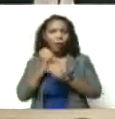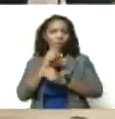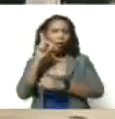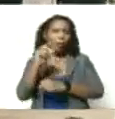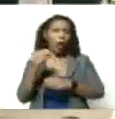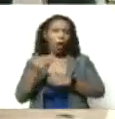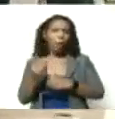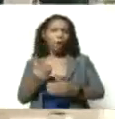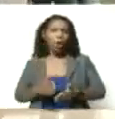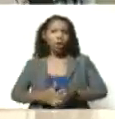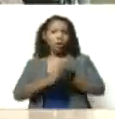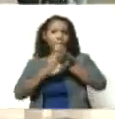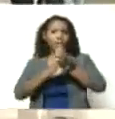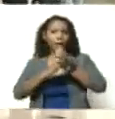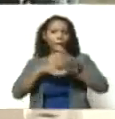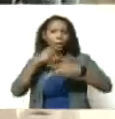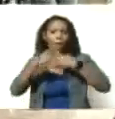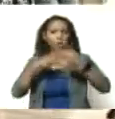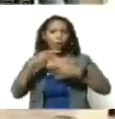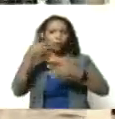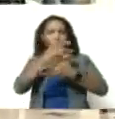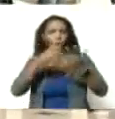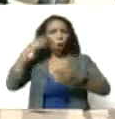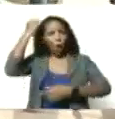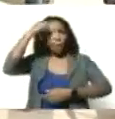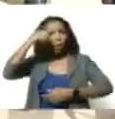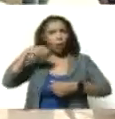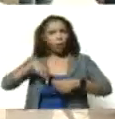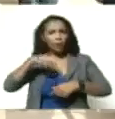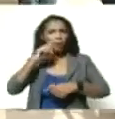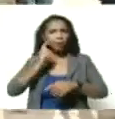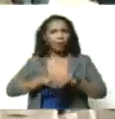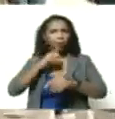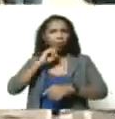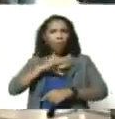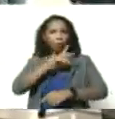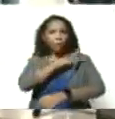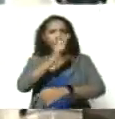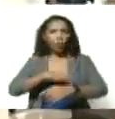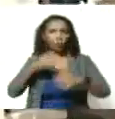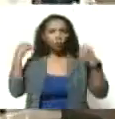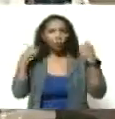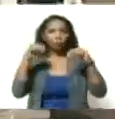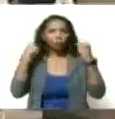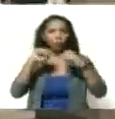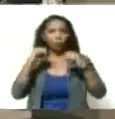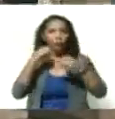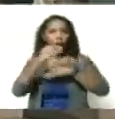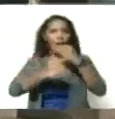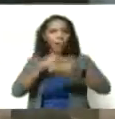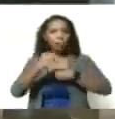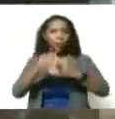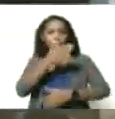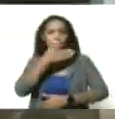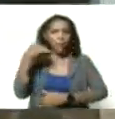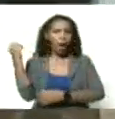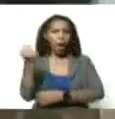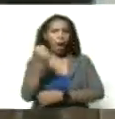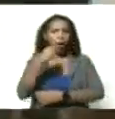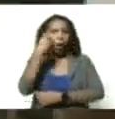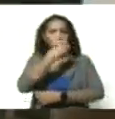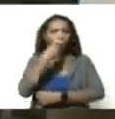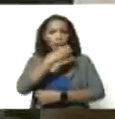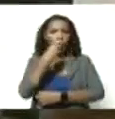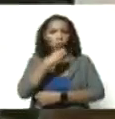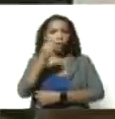como líder político, cronista de este tiempo histórico, poeta y ensayista. Es catalogado como el mejor orador